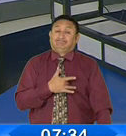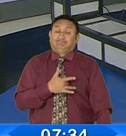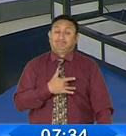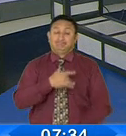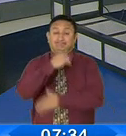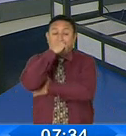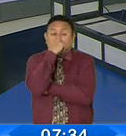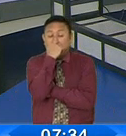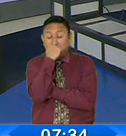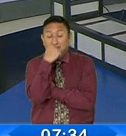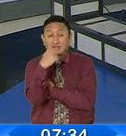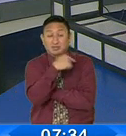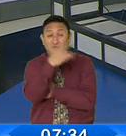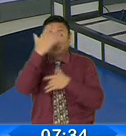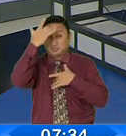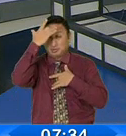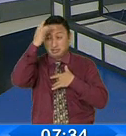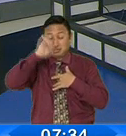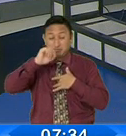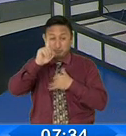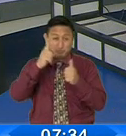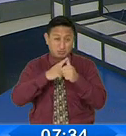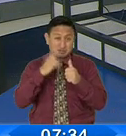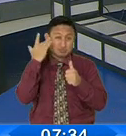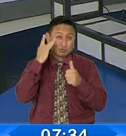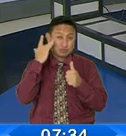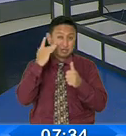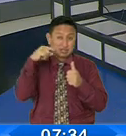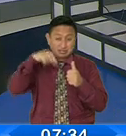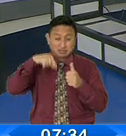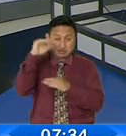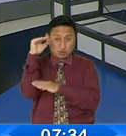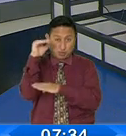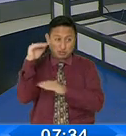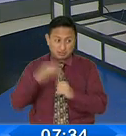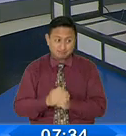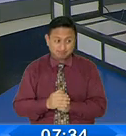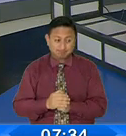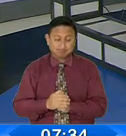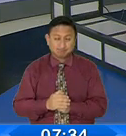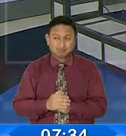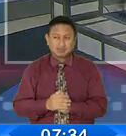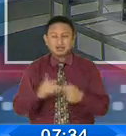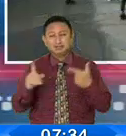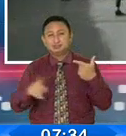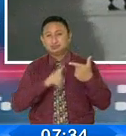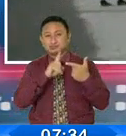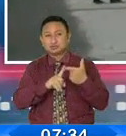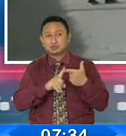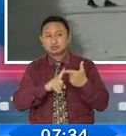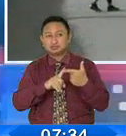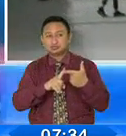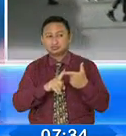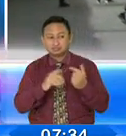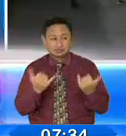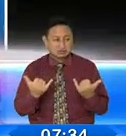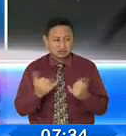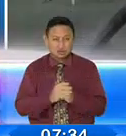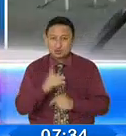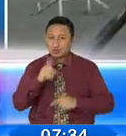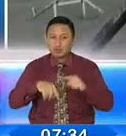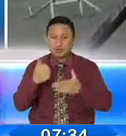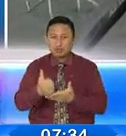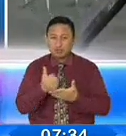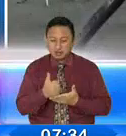enfermedad, primero de las más raras que existen, en, no solamente en el Ecuador, sino en gran parte del mundo. Y dos, tener la impotencia de no ser tratado en